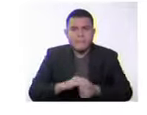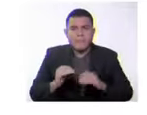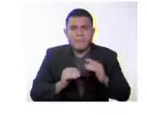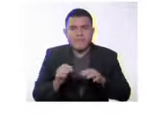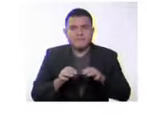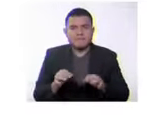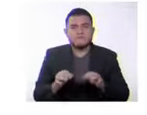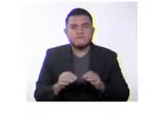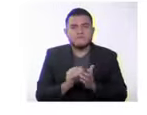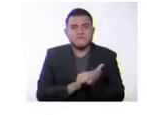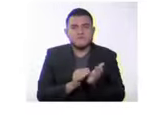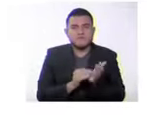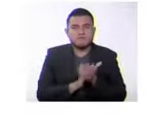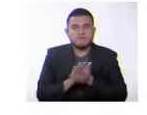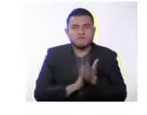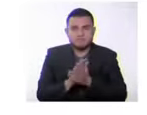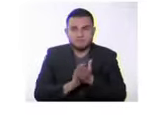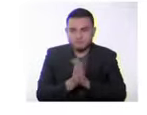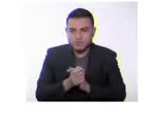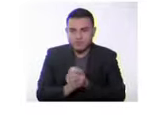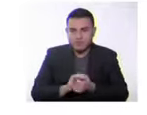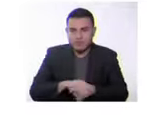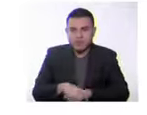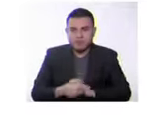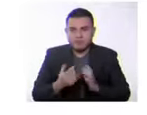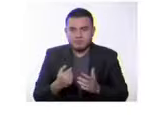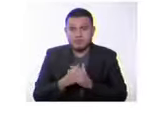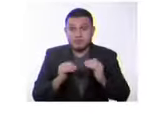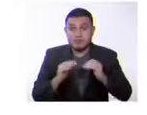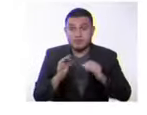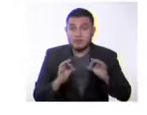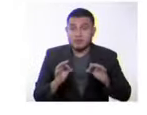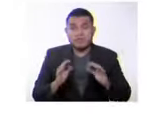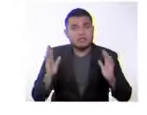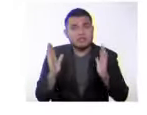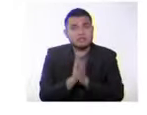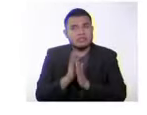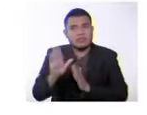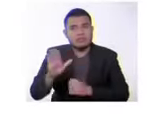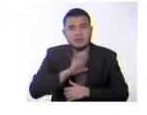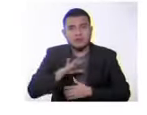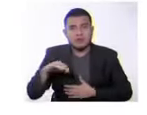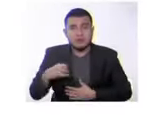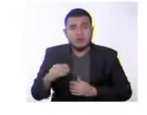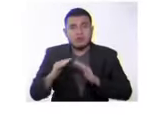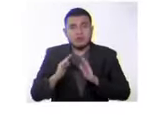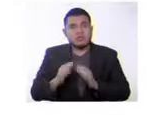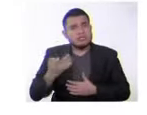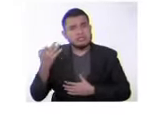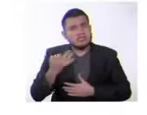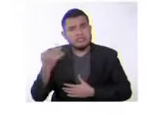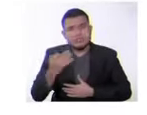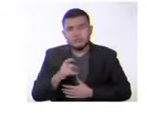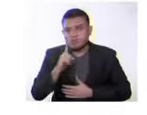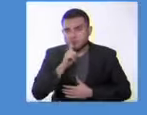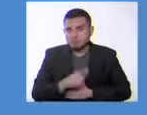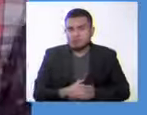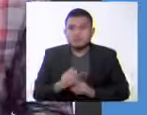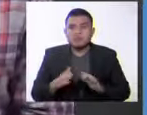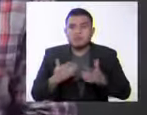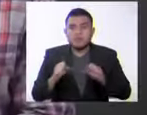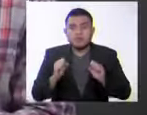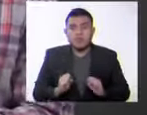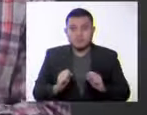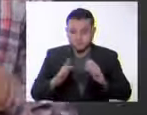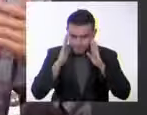gel. ¿Qué más, Luis? Muy bien, también recuerden, por favor, solicitar a sus familiares en casa que les ayuden a guardar silencio para que puedan